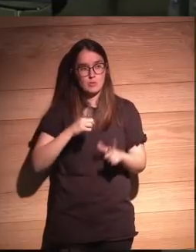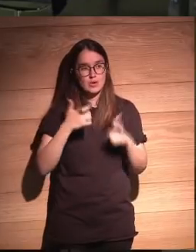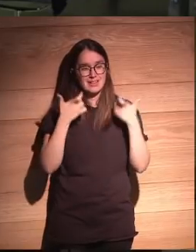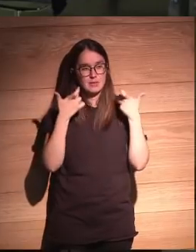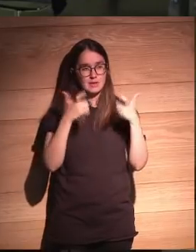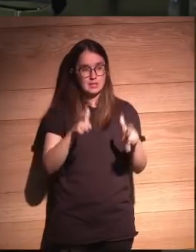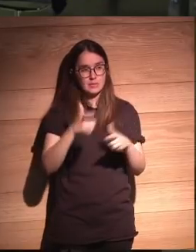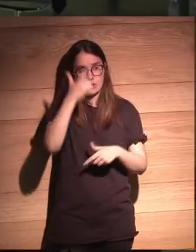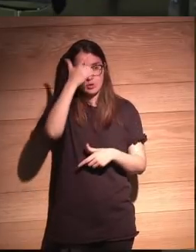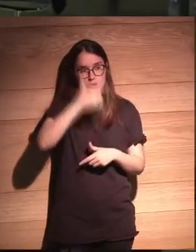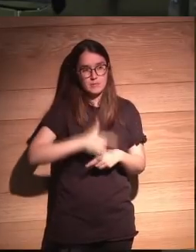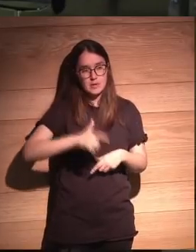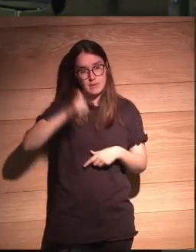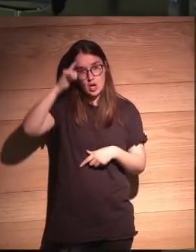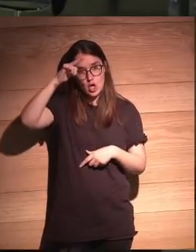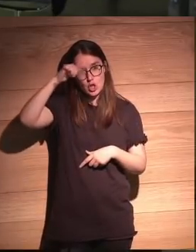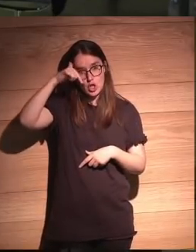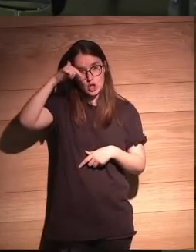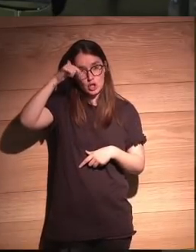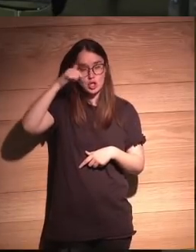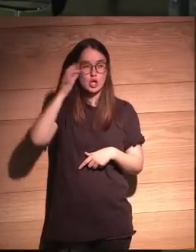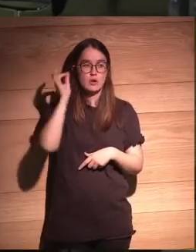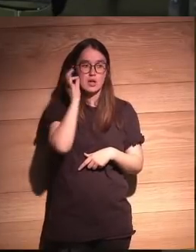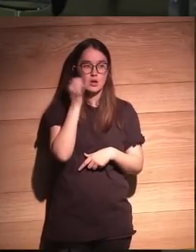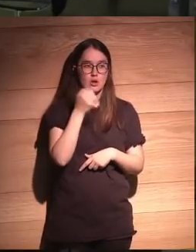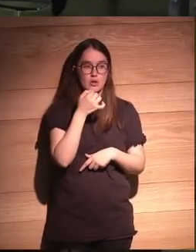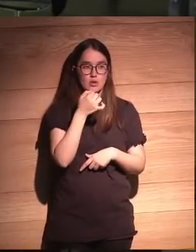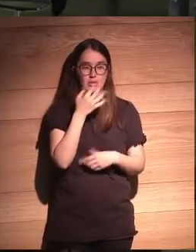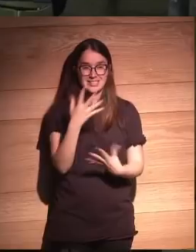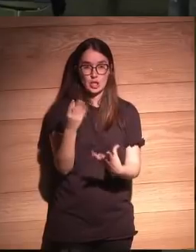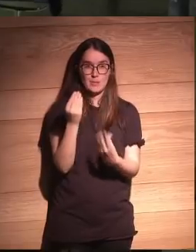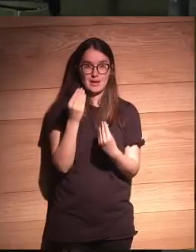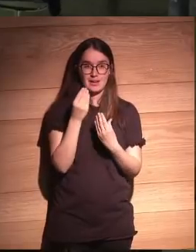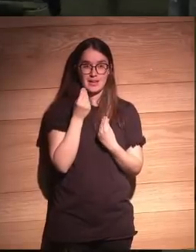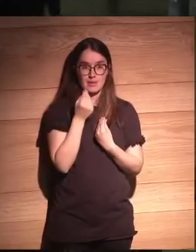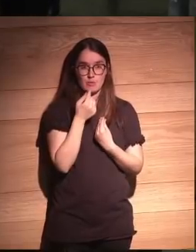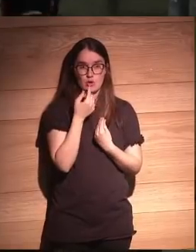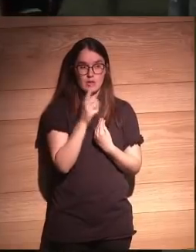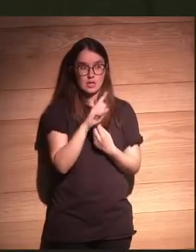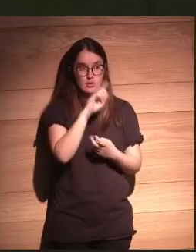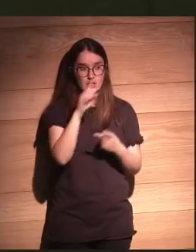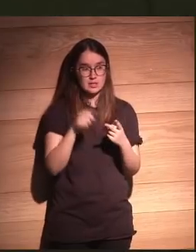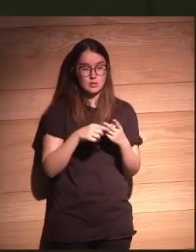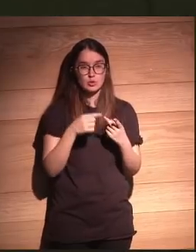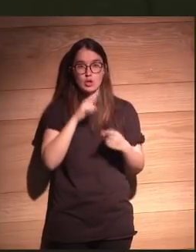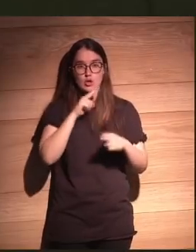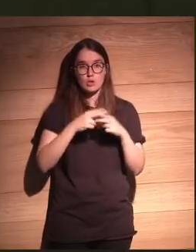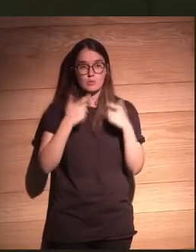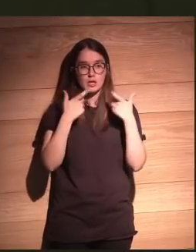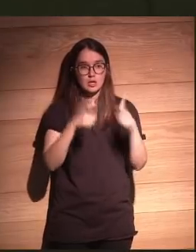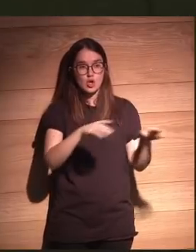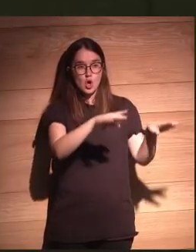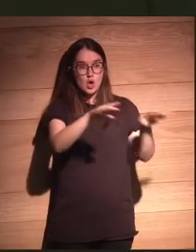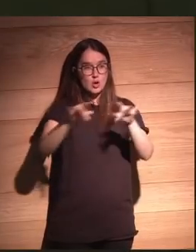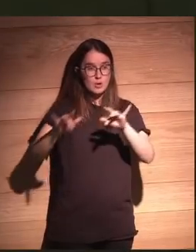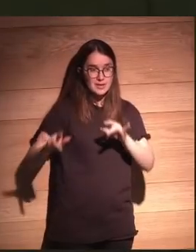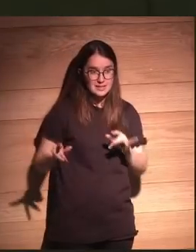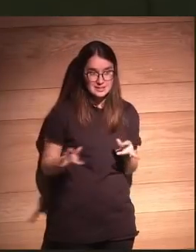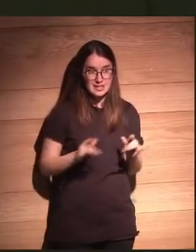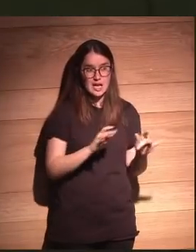departamento. Lo primero, soy doctora, ¿vale? Eso lo digo porque si no me regañarán a mí por no haberlo dicho. Y lo segundo, el nombre del departamento es Urbanística y Ordenación